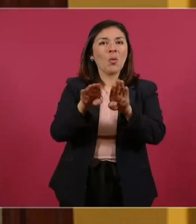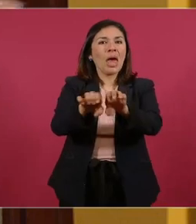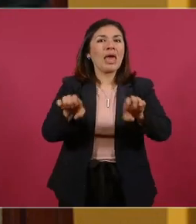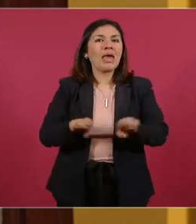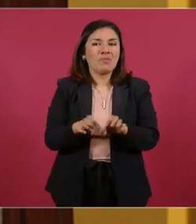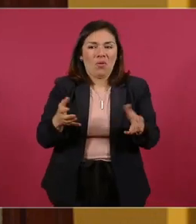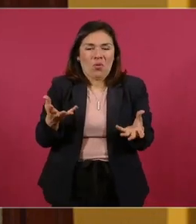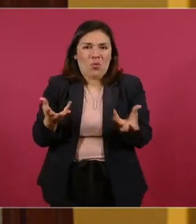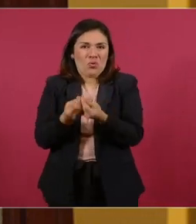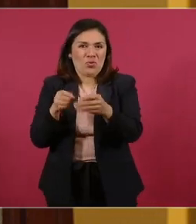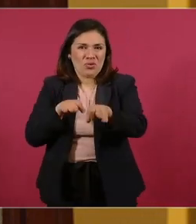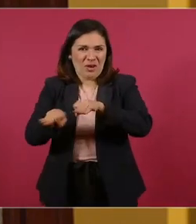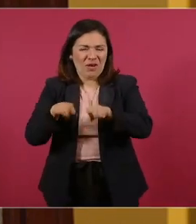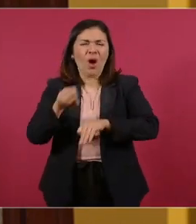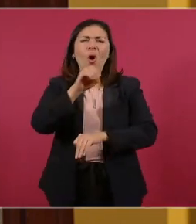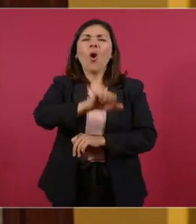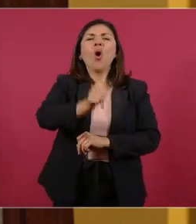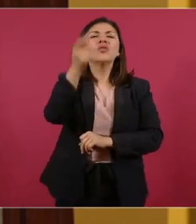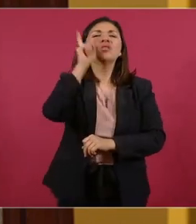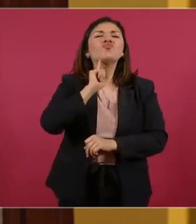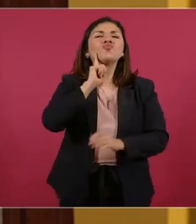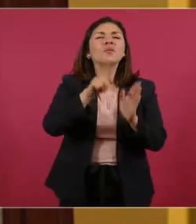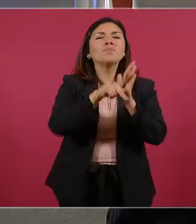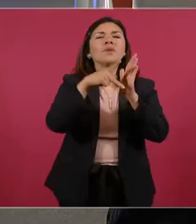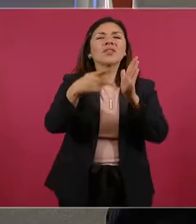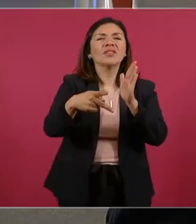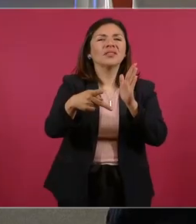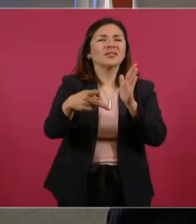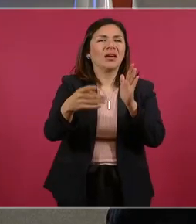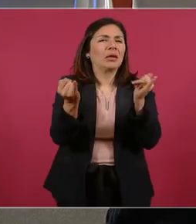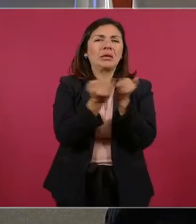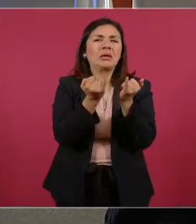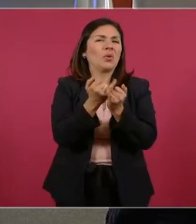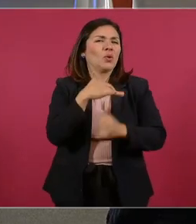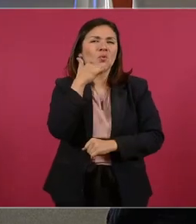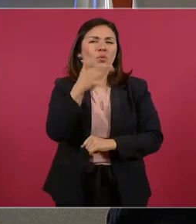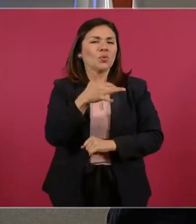o la otra periodista mercenaria,